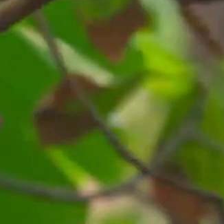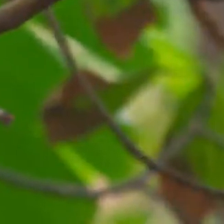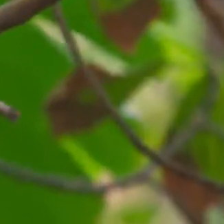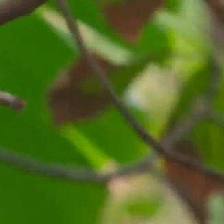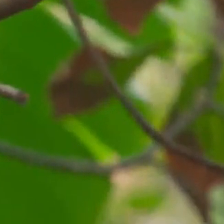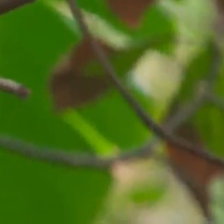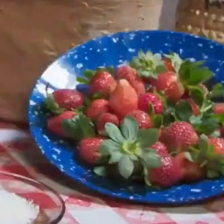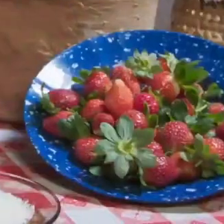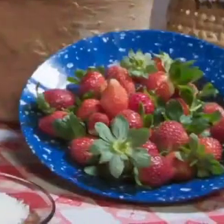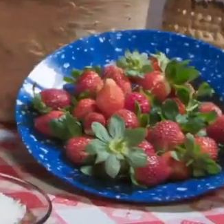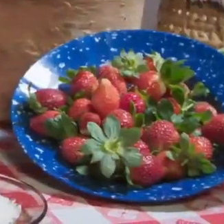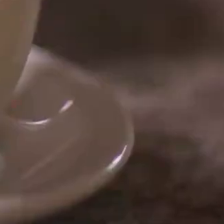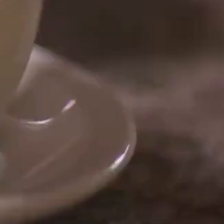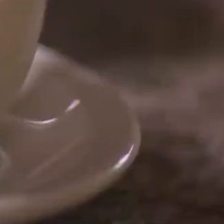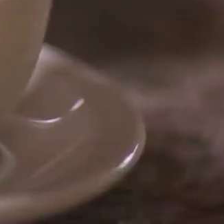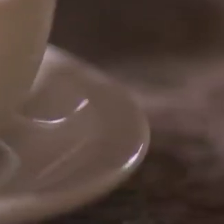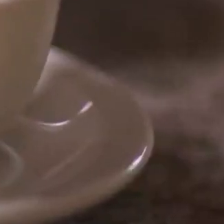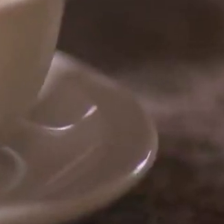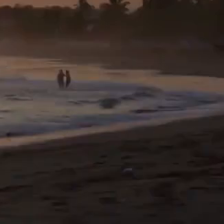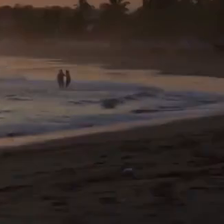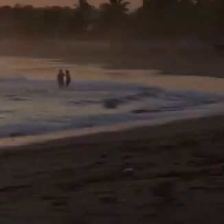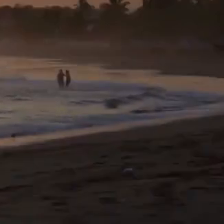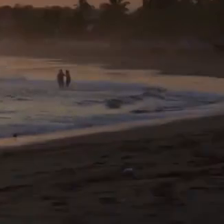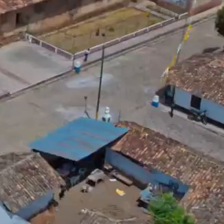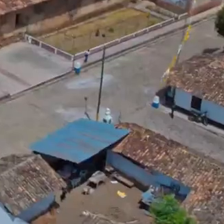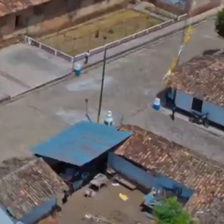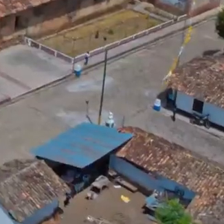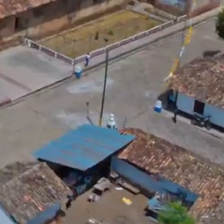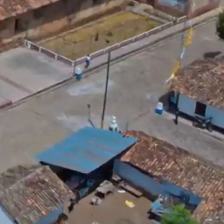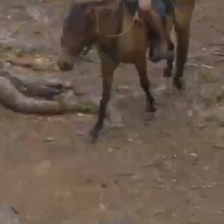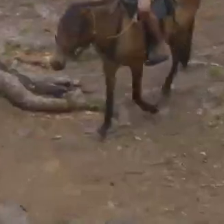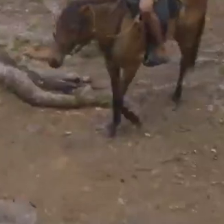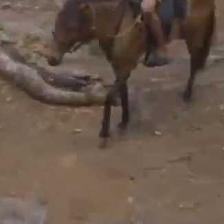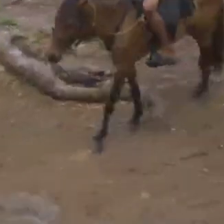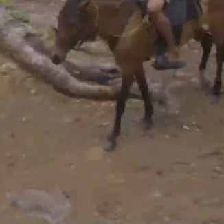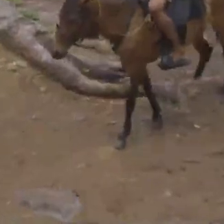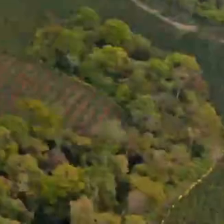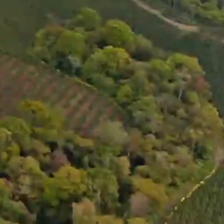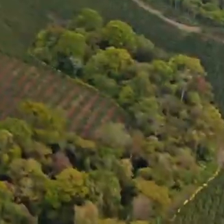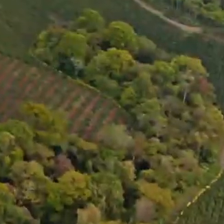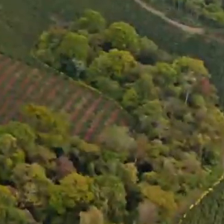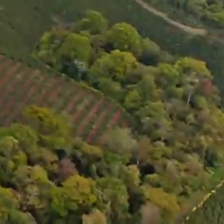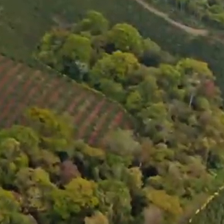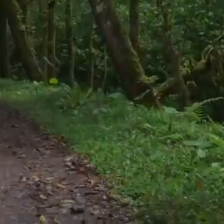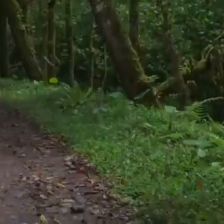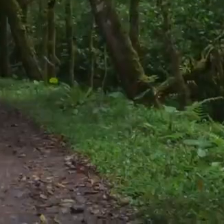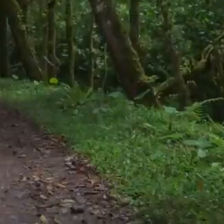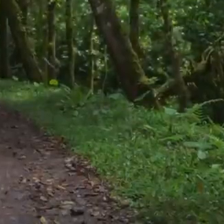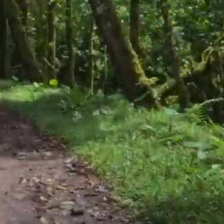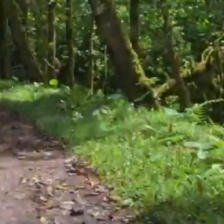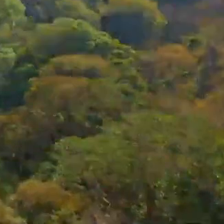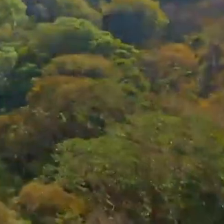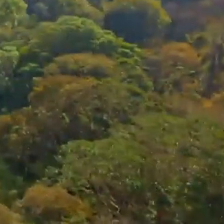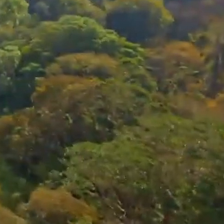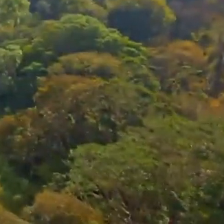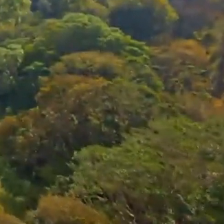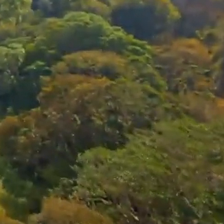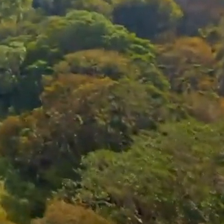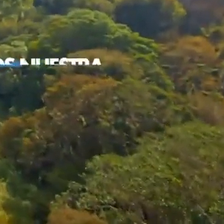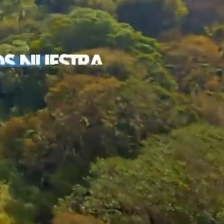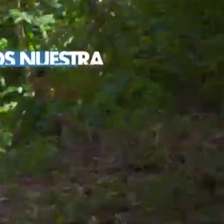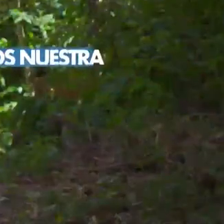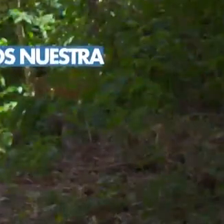Nicaragua, toda dulce, con amor para vos. Disfrutemos juntos esta bendición de tierras, montañas y